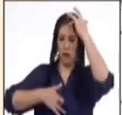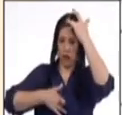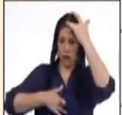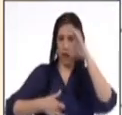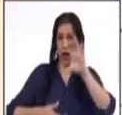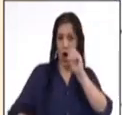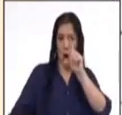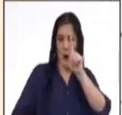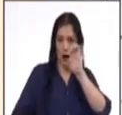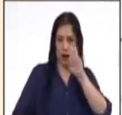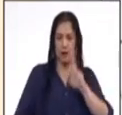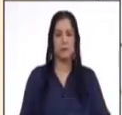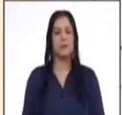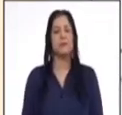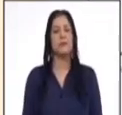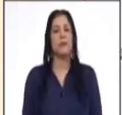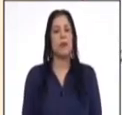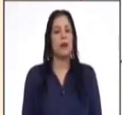enfermos.